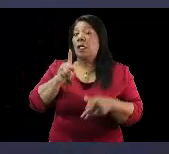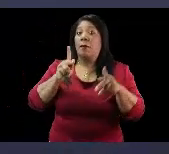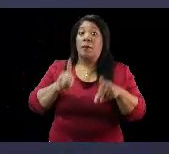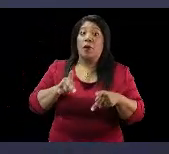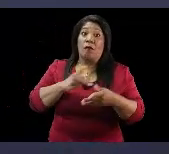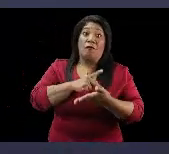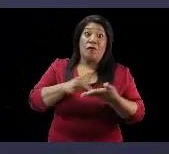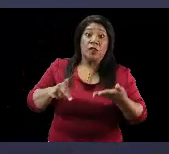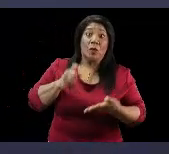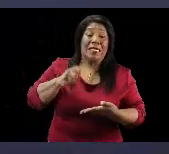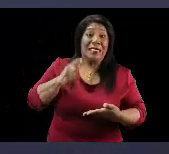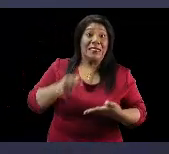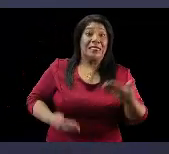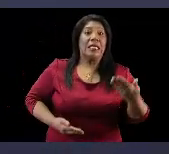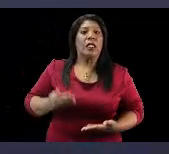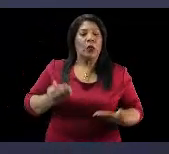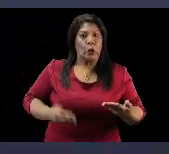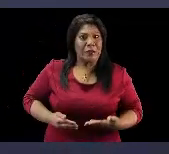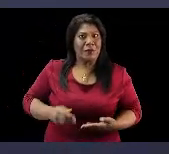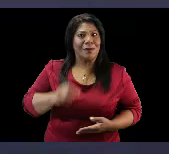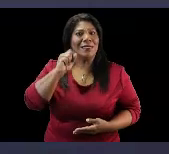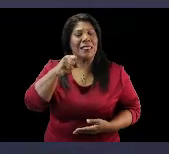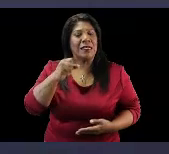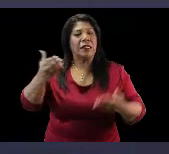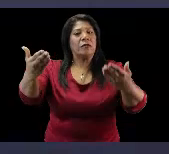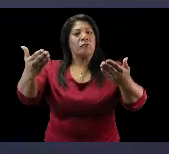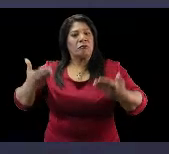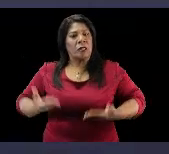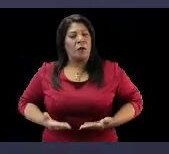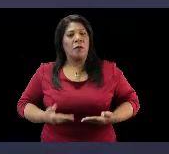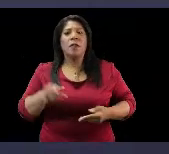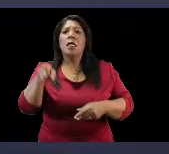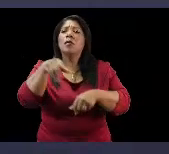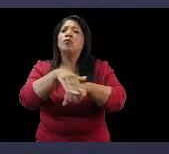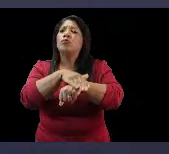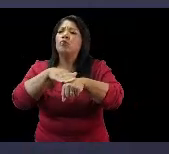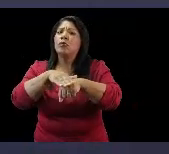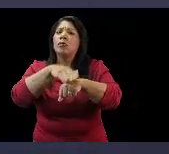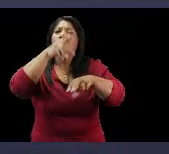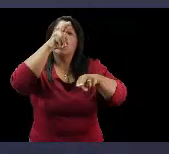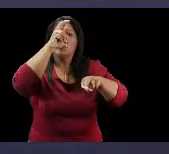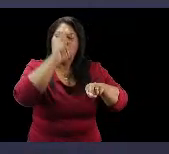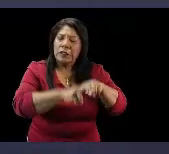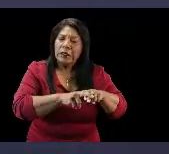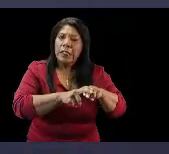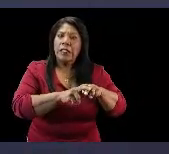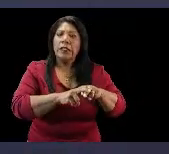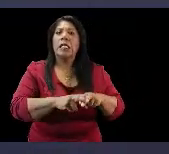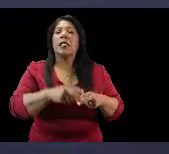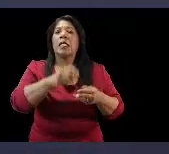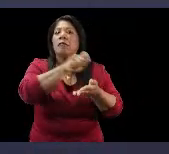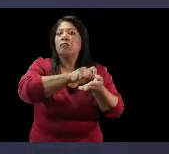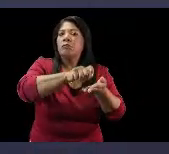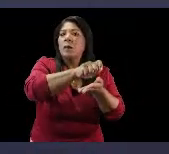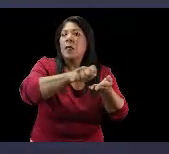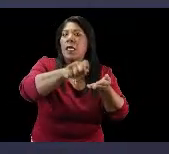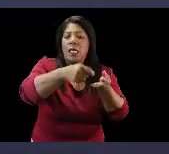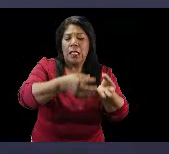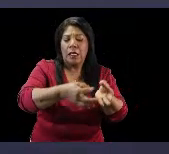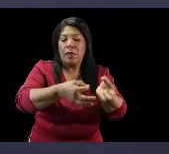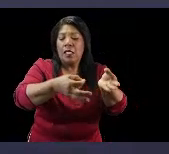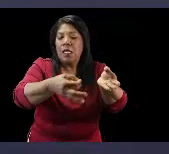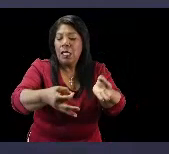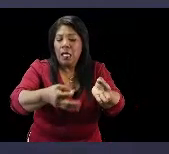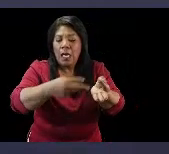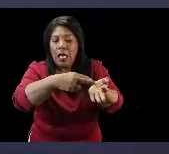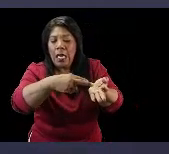o algo más especializado, entonces sí darle la bienvenida, sentarse si tiene la oportunidad de algún papel